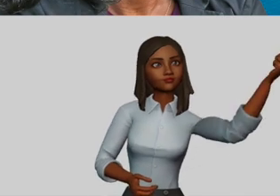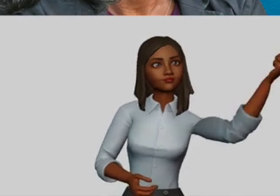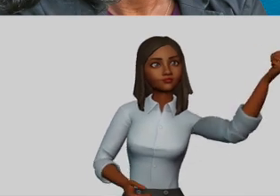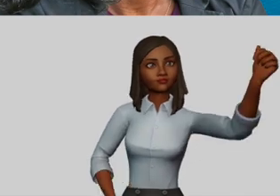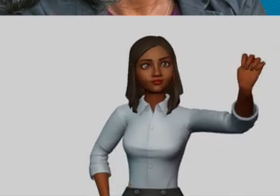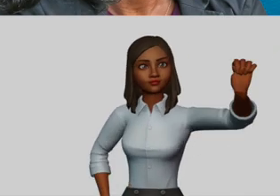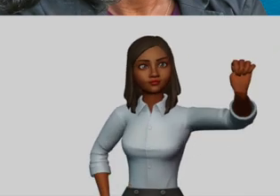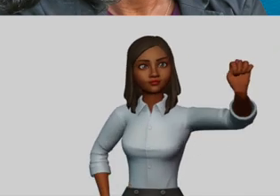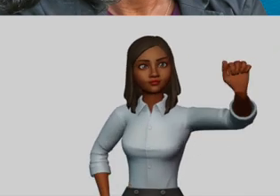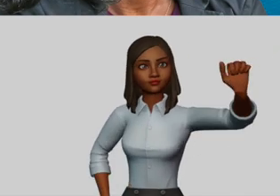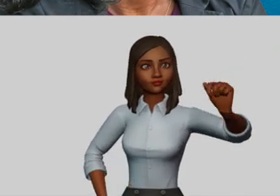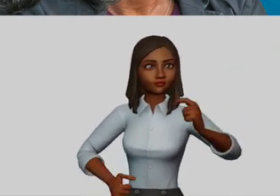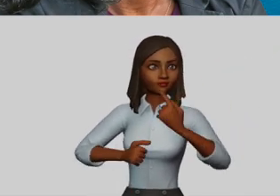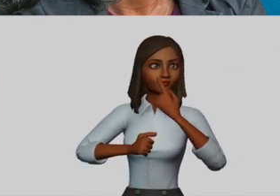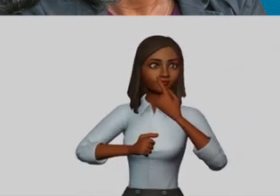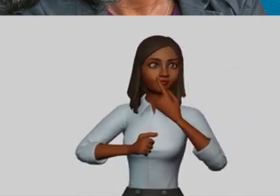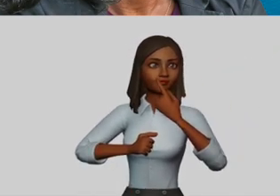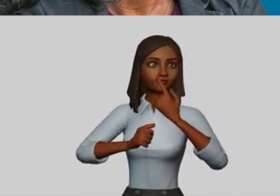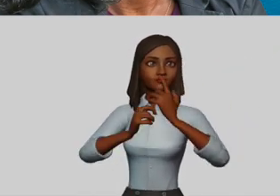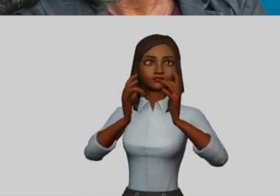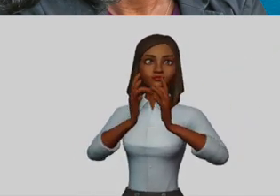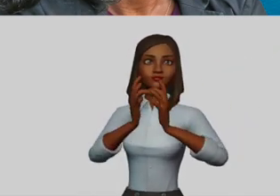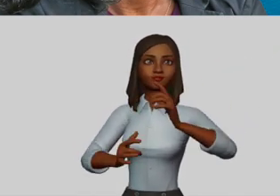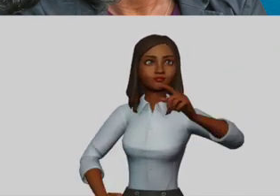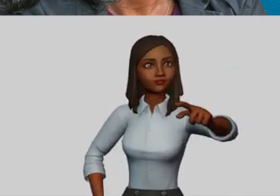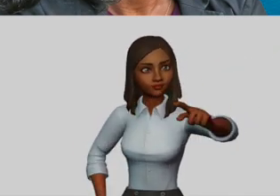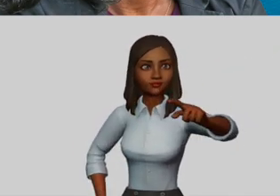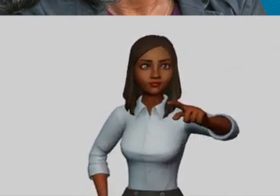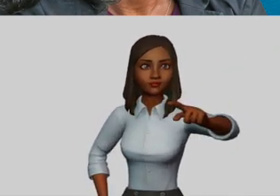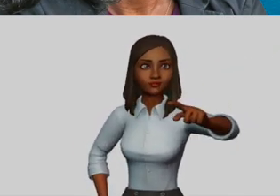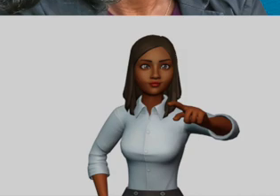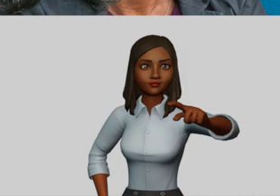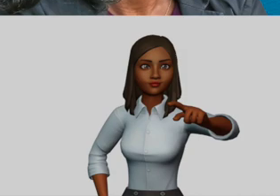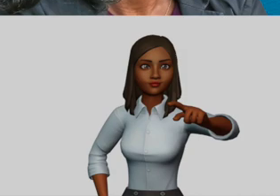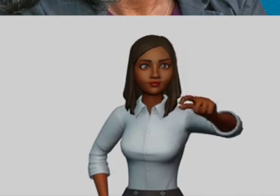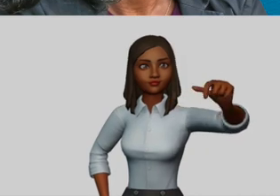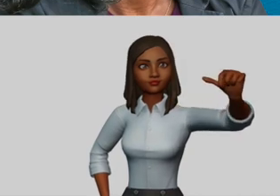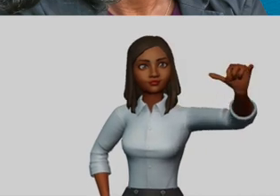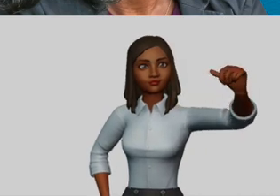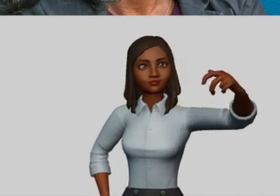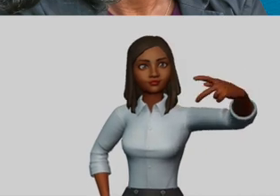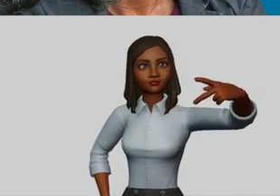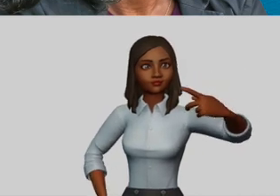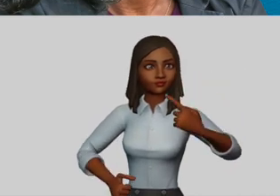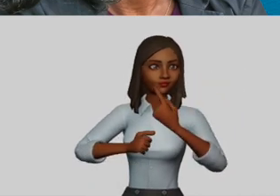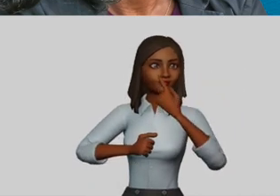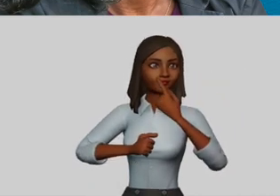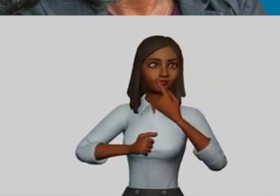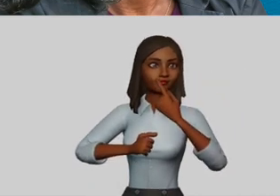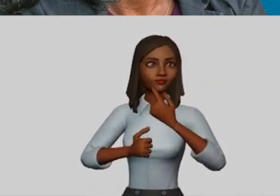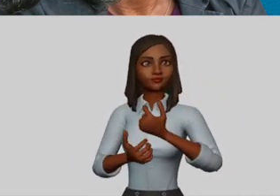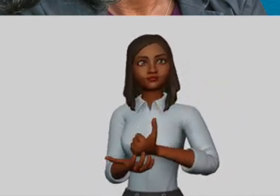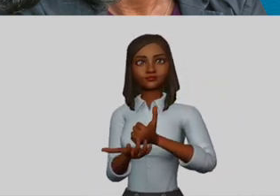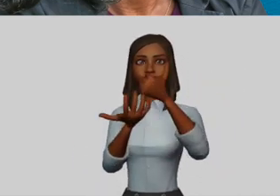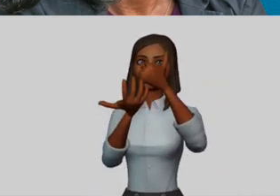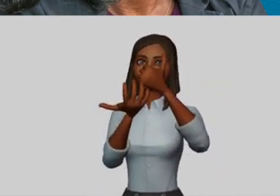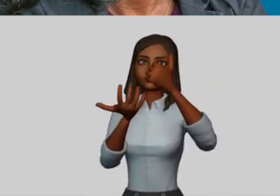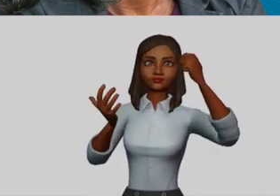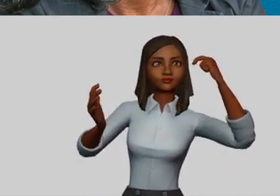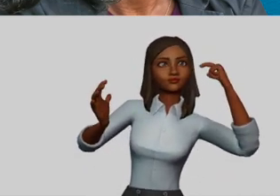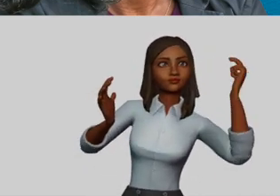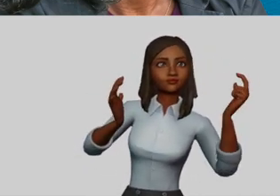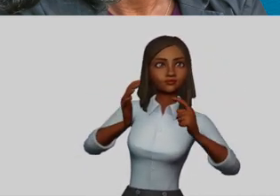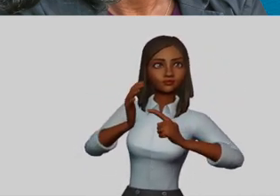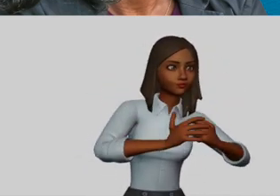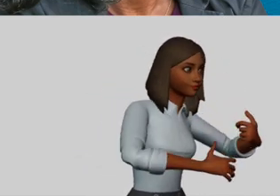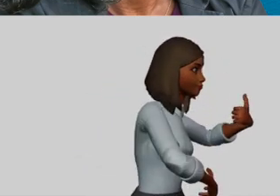para poder tener ese interés para las que seguían. Bueno, quisiera darme todo el...